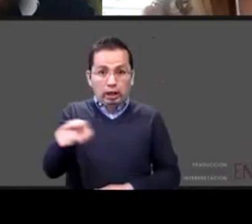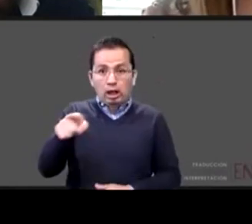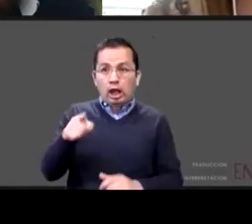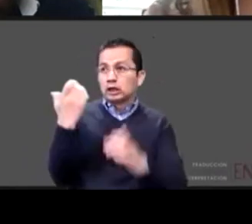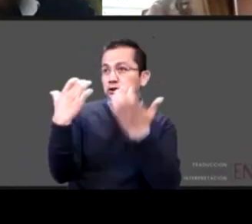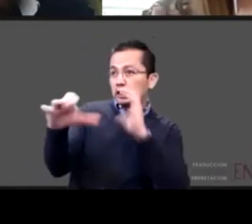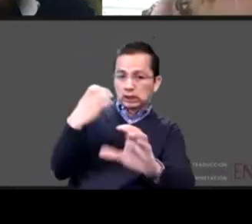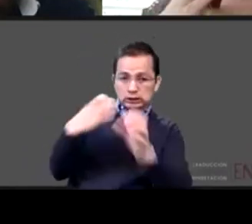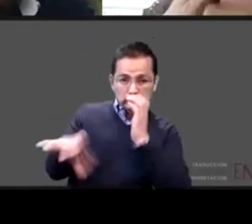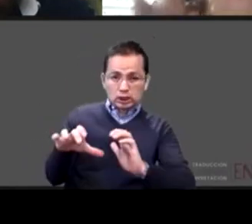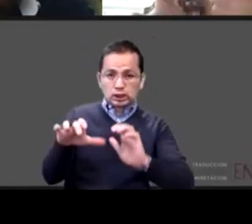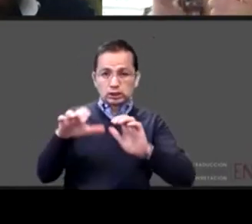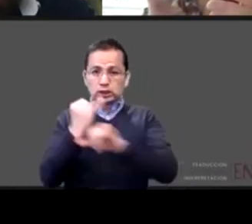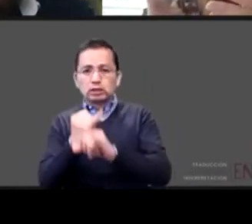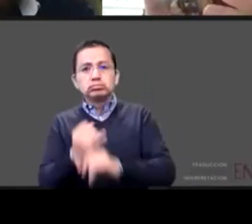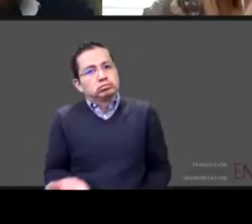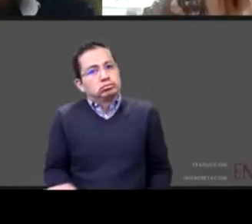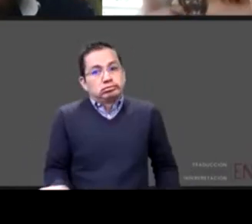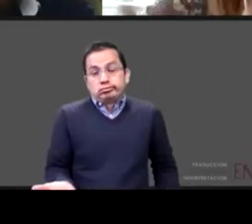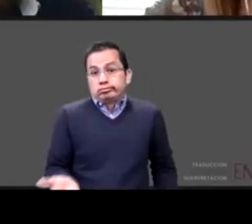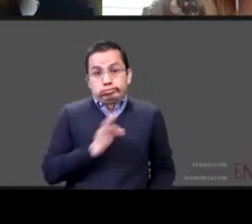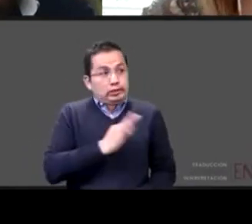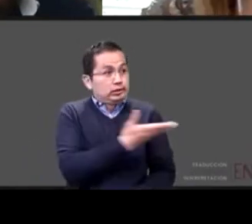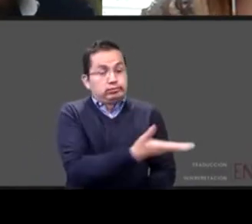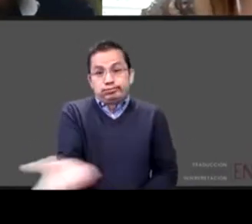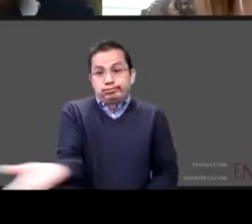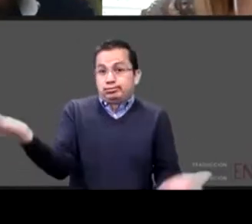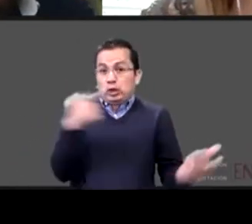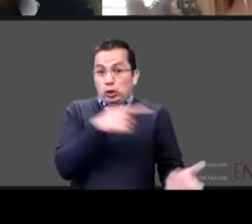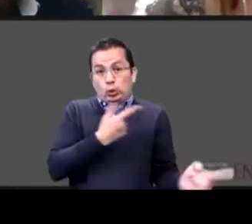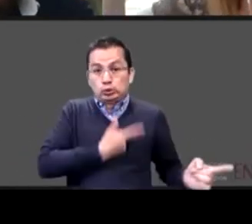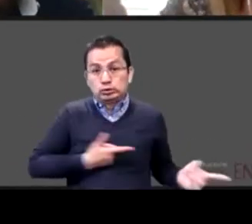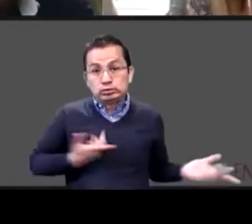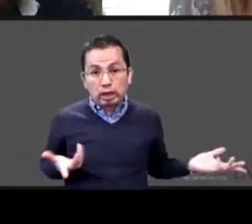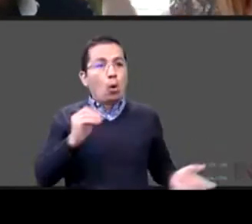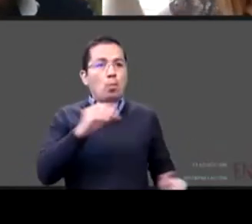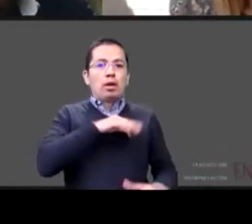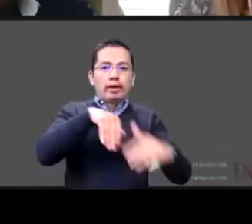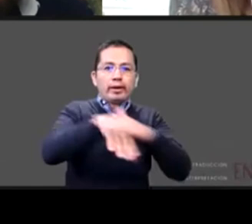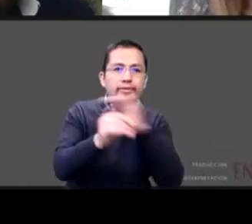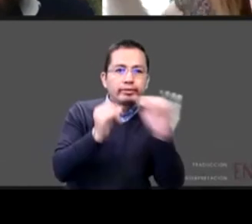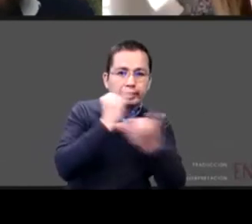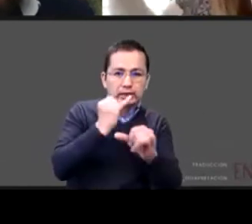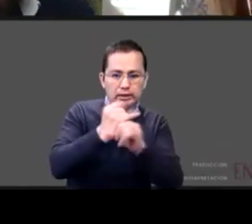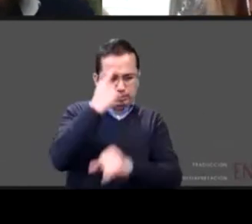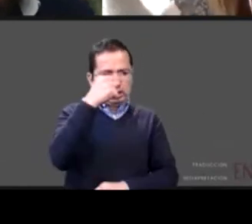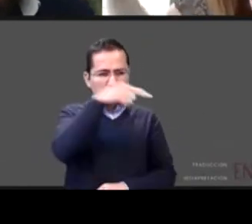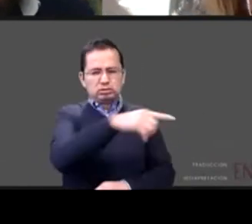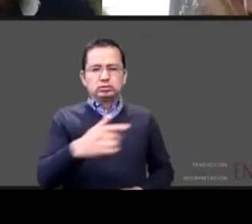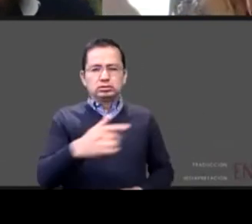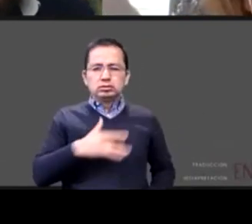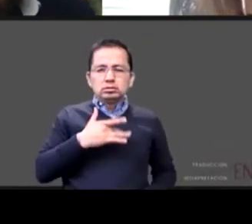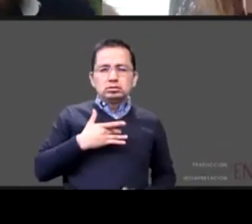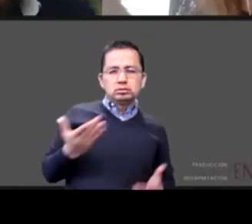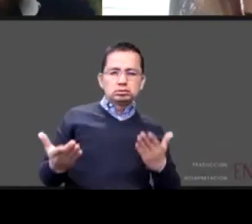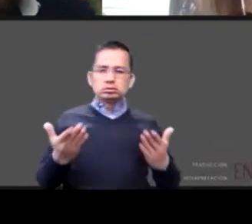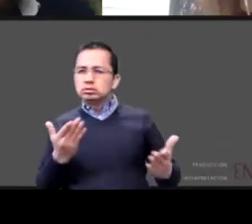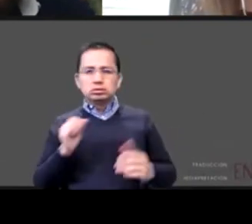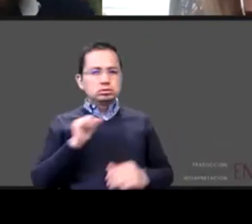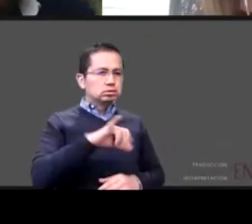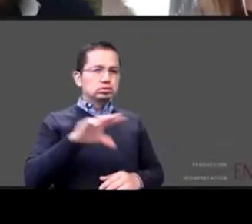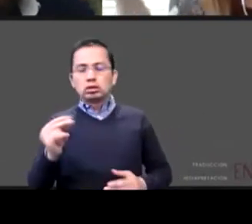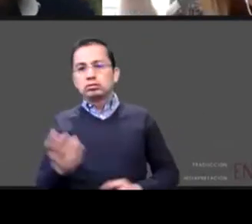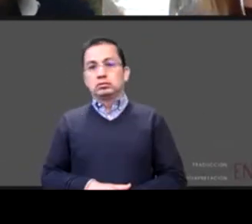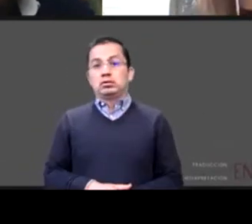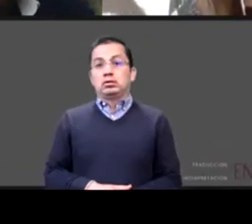pueden buscar en YouTube y discernir y confiar en que pueden discernir. Nosotros les decimos mucho que en toda casa hay paredes que nos dan